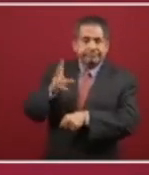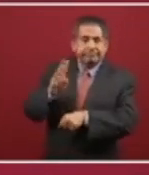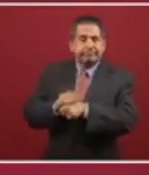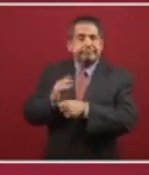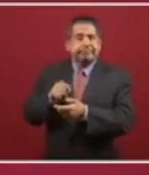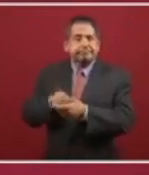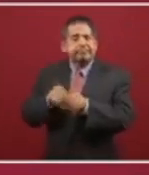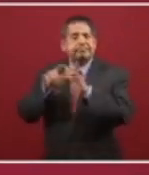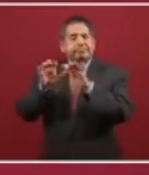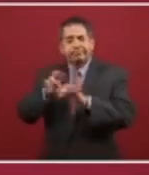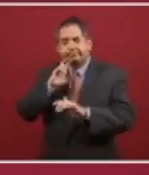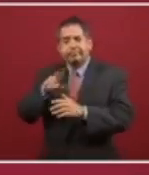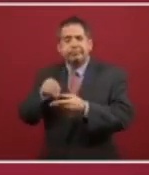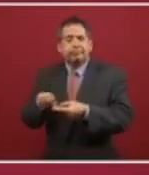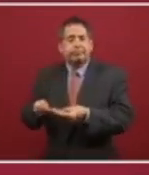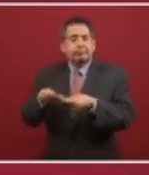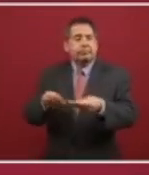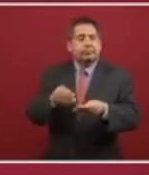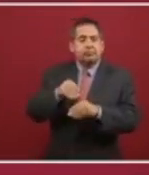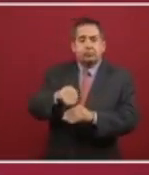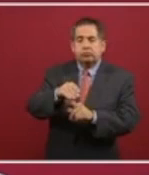dictamen